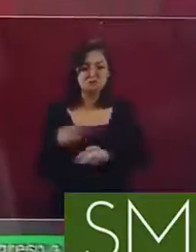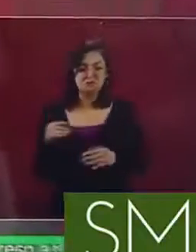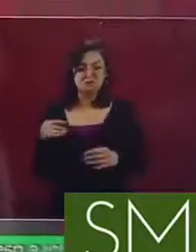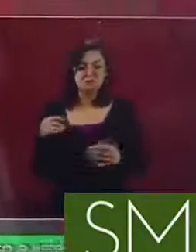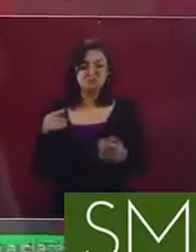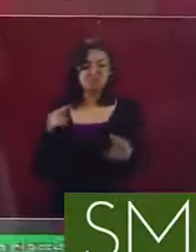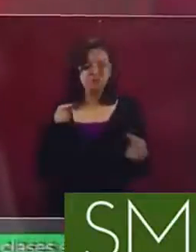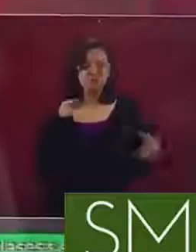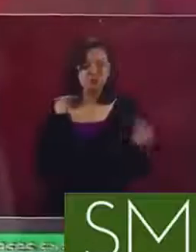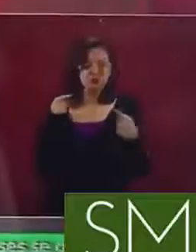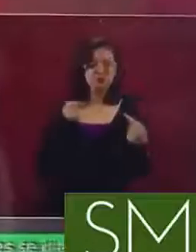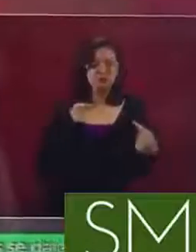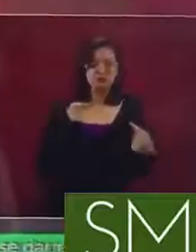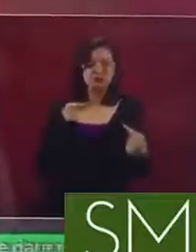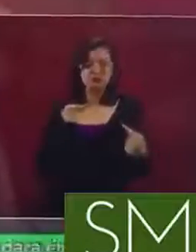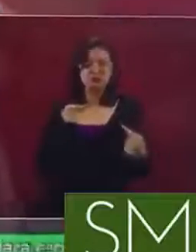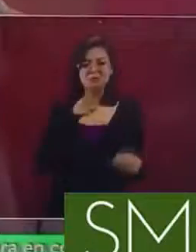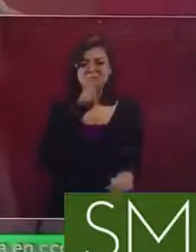No